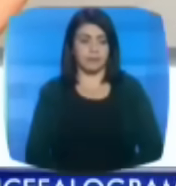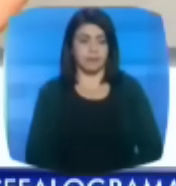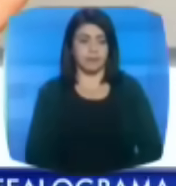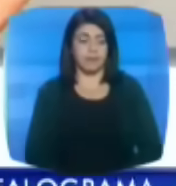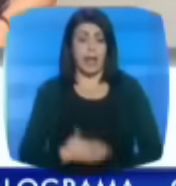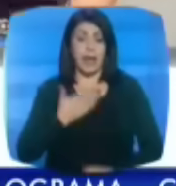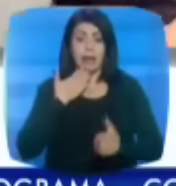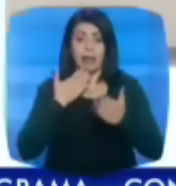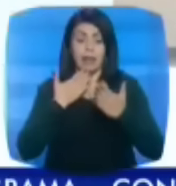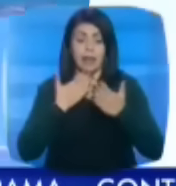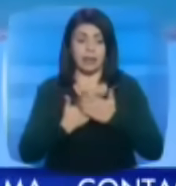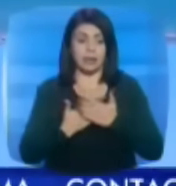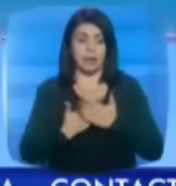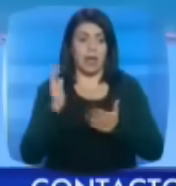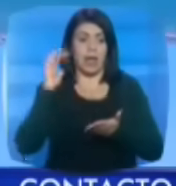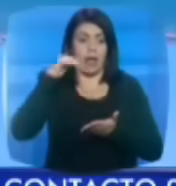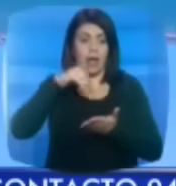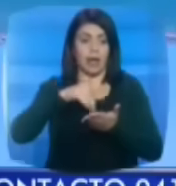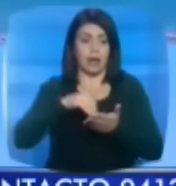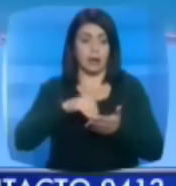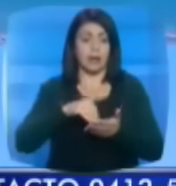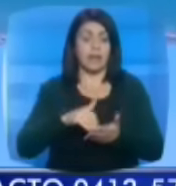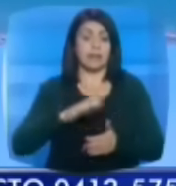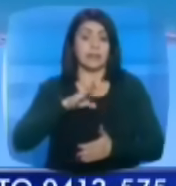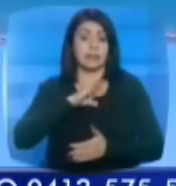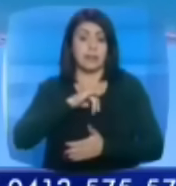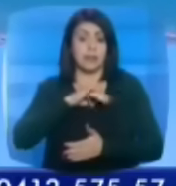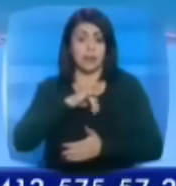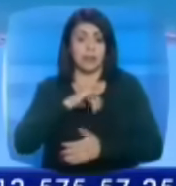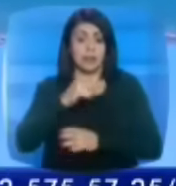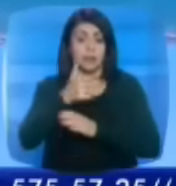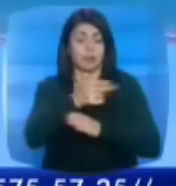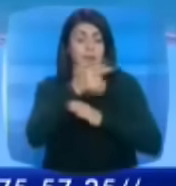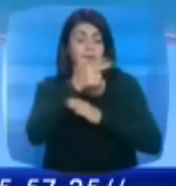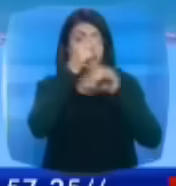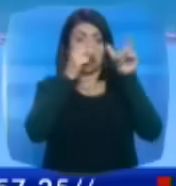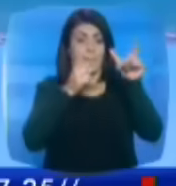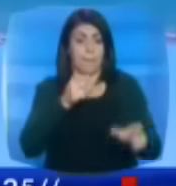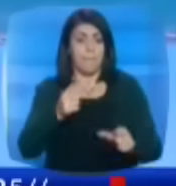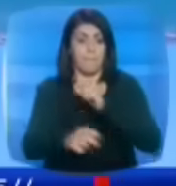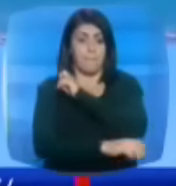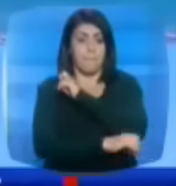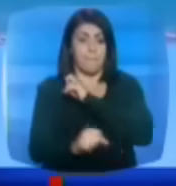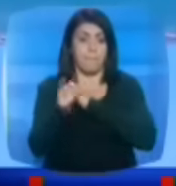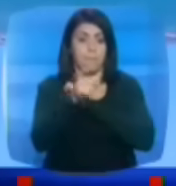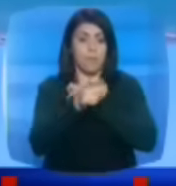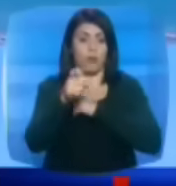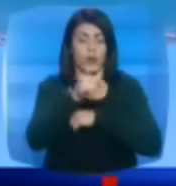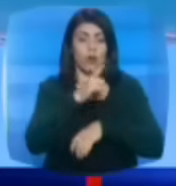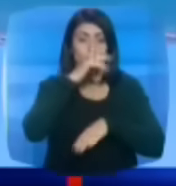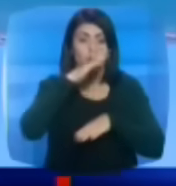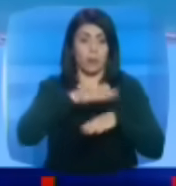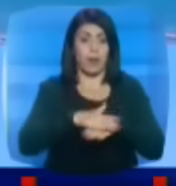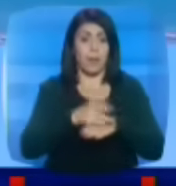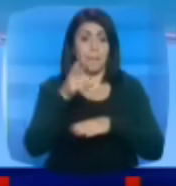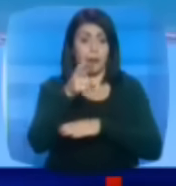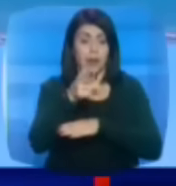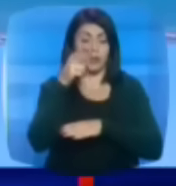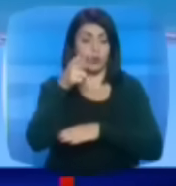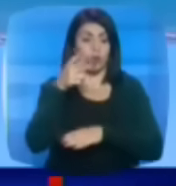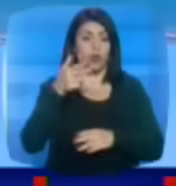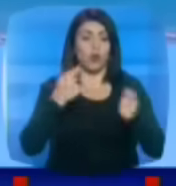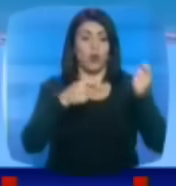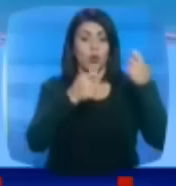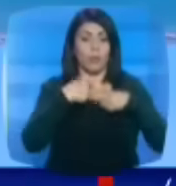Adelante. Gracias, Reina. En Aragua fue abatido por el CICPC un delincuente que se encontraba solicitado por los delitos de homicidio intencional, posesión